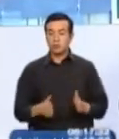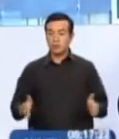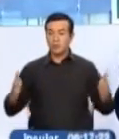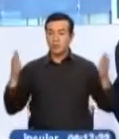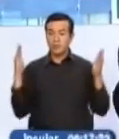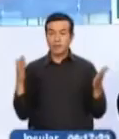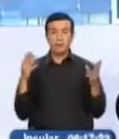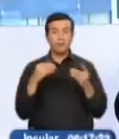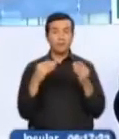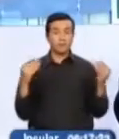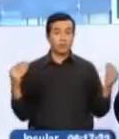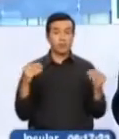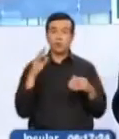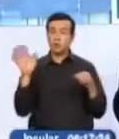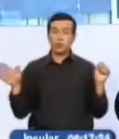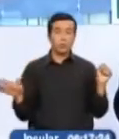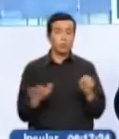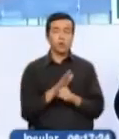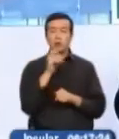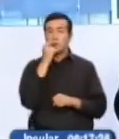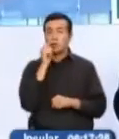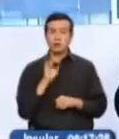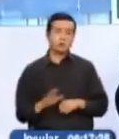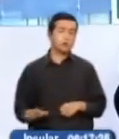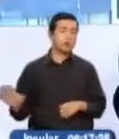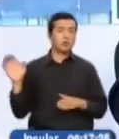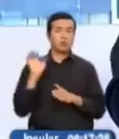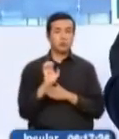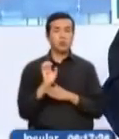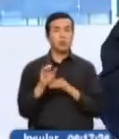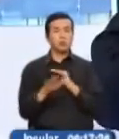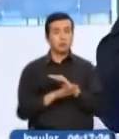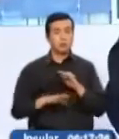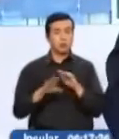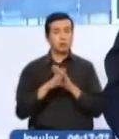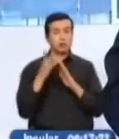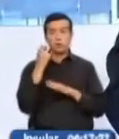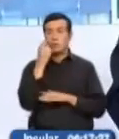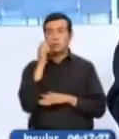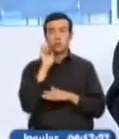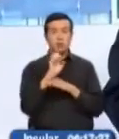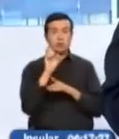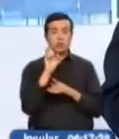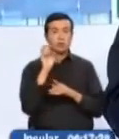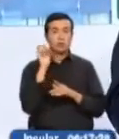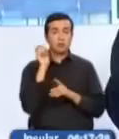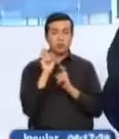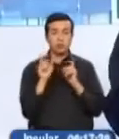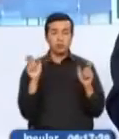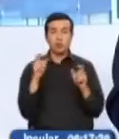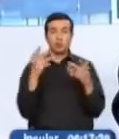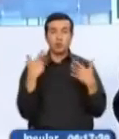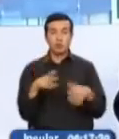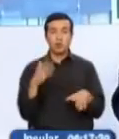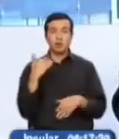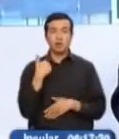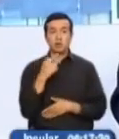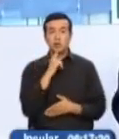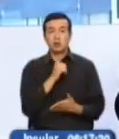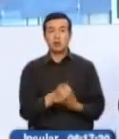la gran mayoría del todo el cuadro nacional de medicamentos básicos y medicamentos que adquiere la ciudadanía que responden a nuestras necesidades